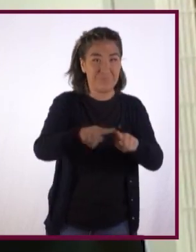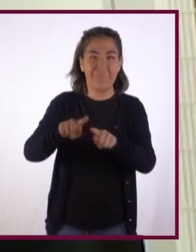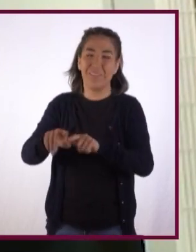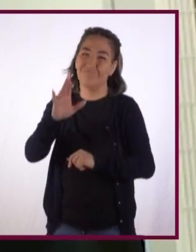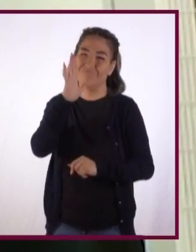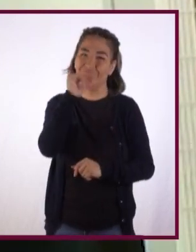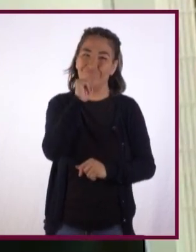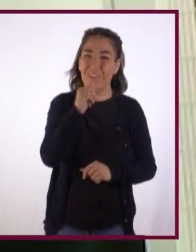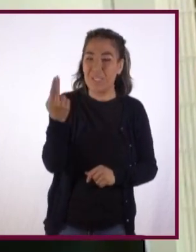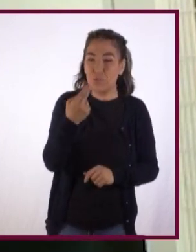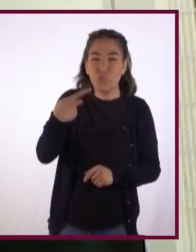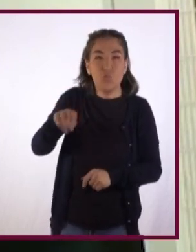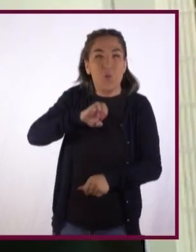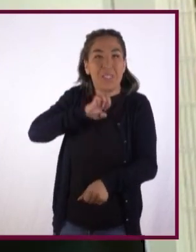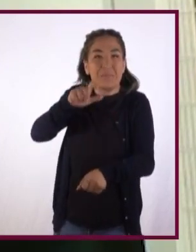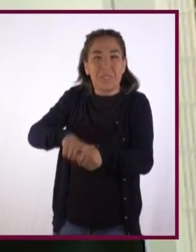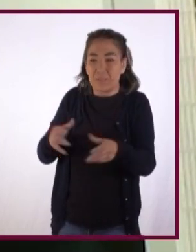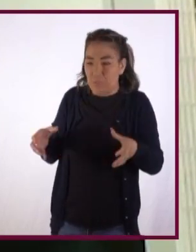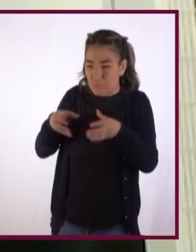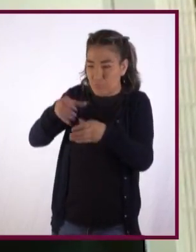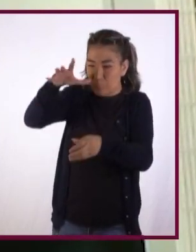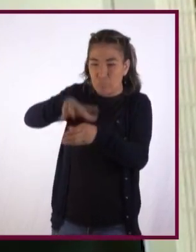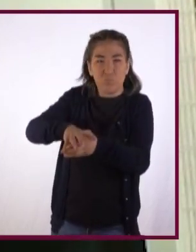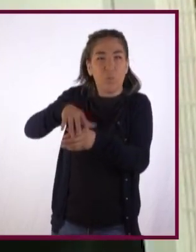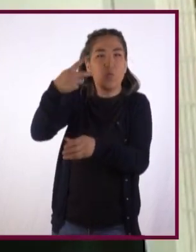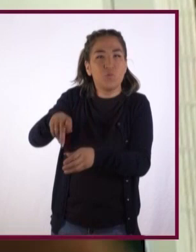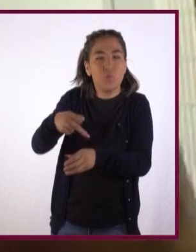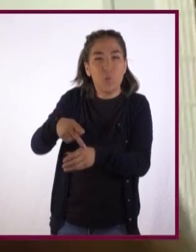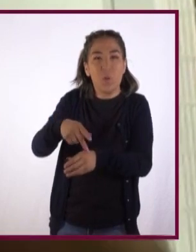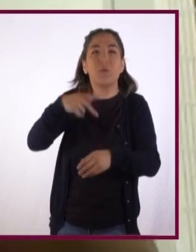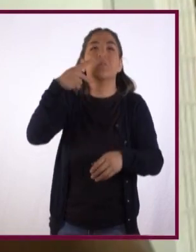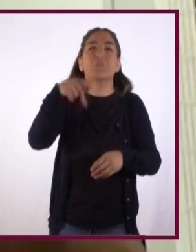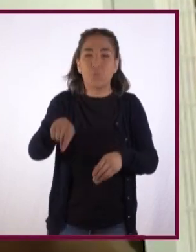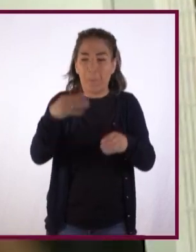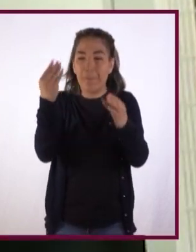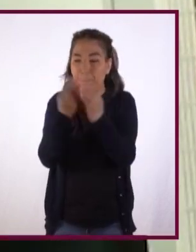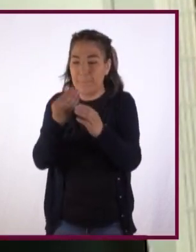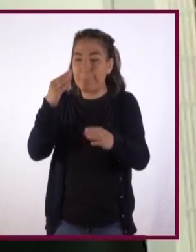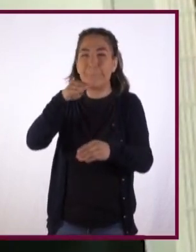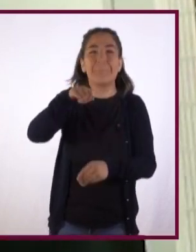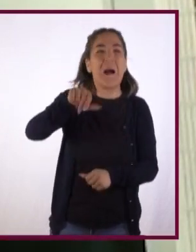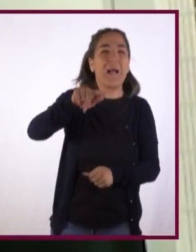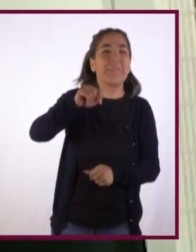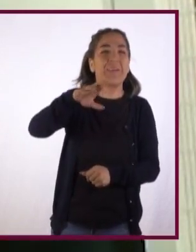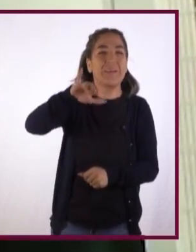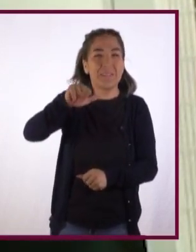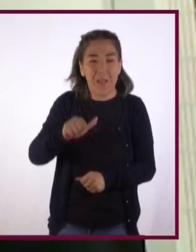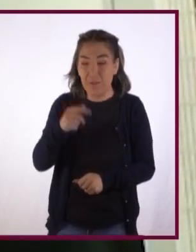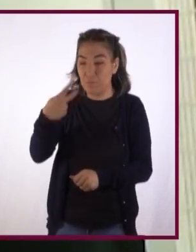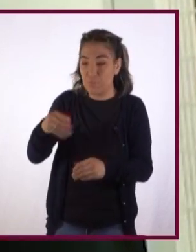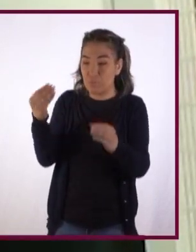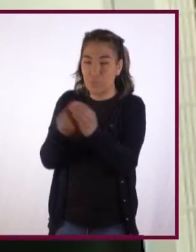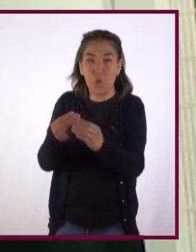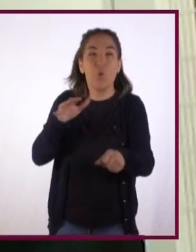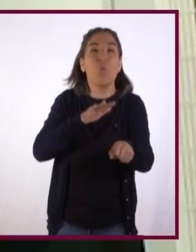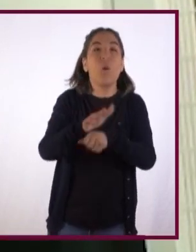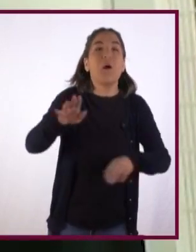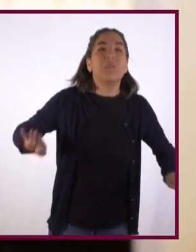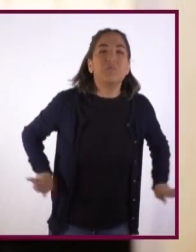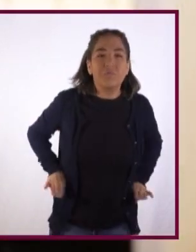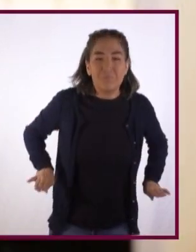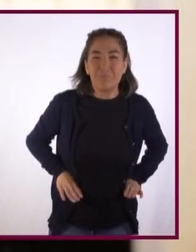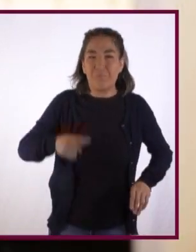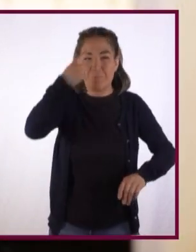hacer. Entonces, hay que conocer, sí, las propiedades del material, la propiedad de los materiales, pero también bajo qué condiciones de